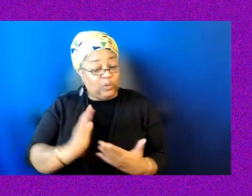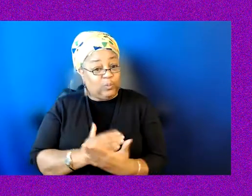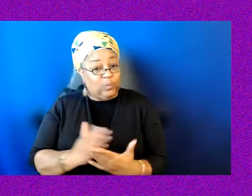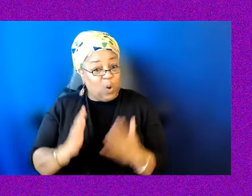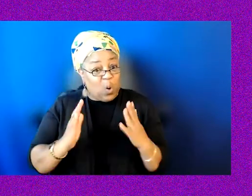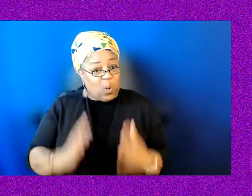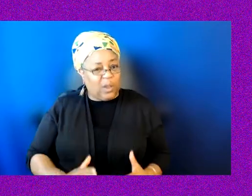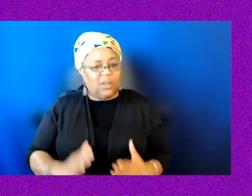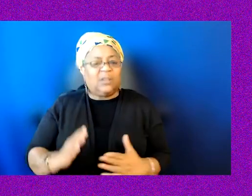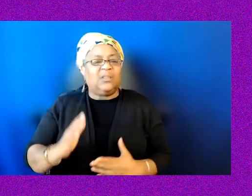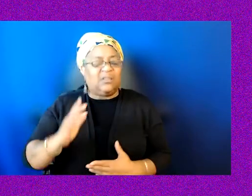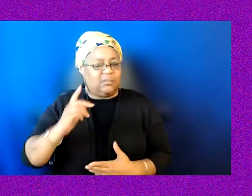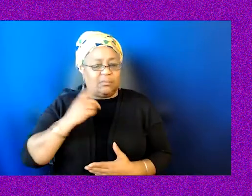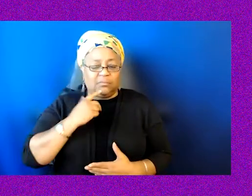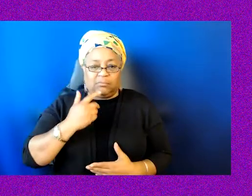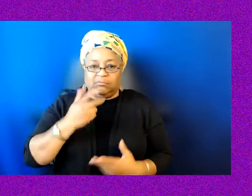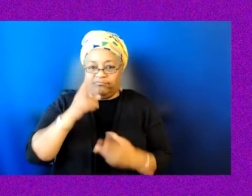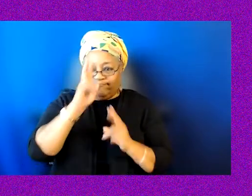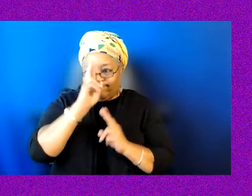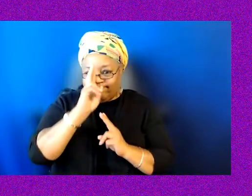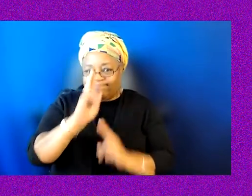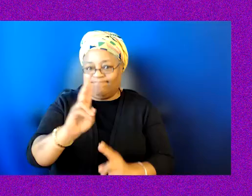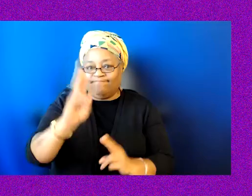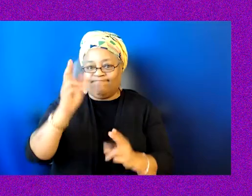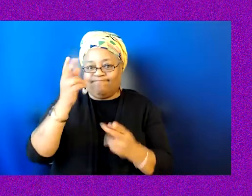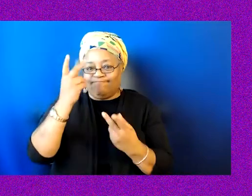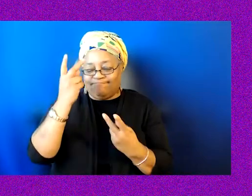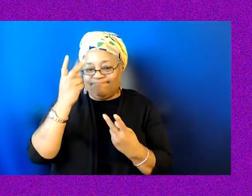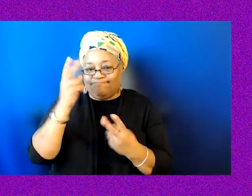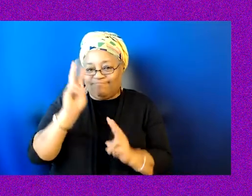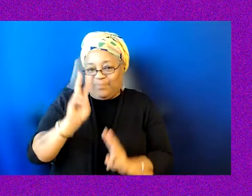Otra ronda de aplauso, por fa.